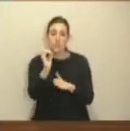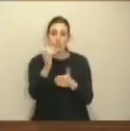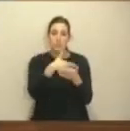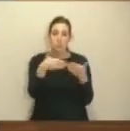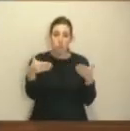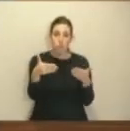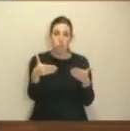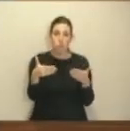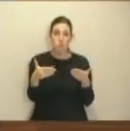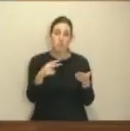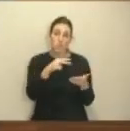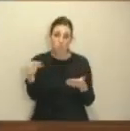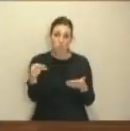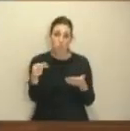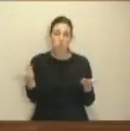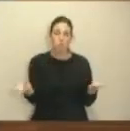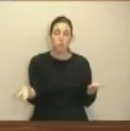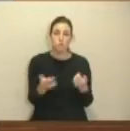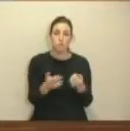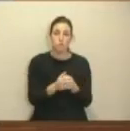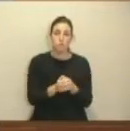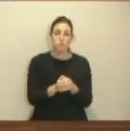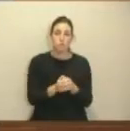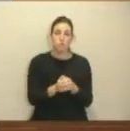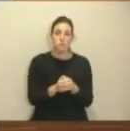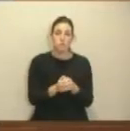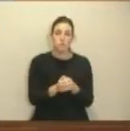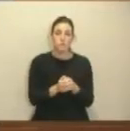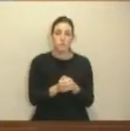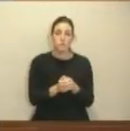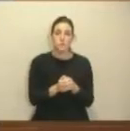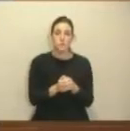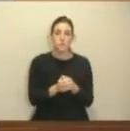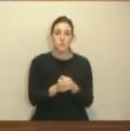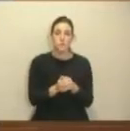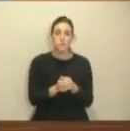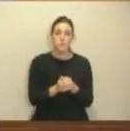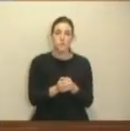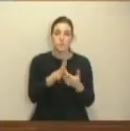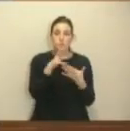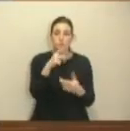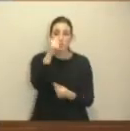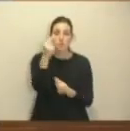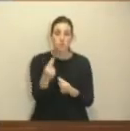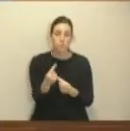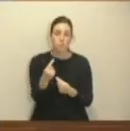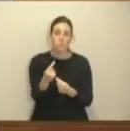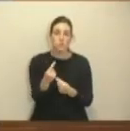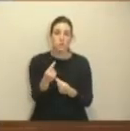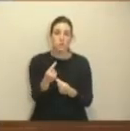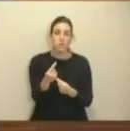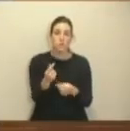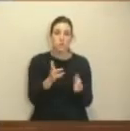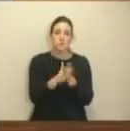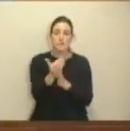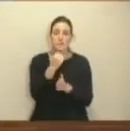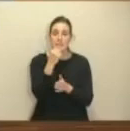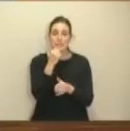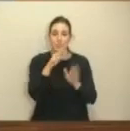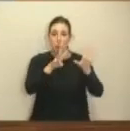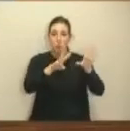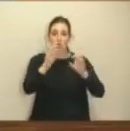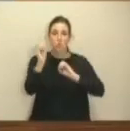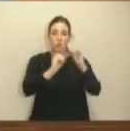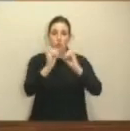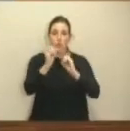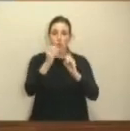330 millones y pasa en este presupuesto a ser apenas el 8%. Hace